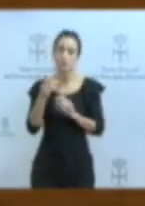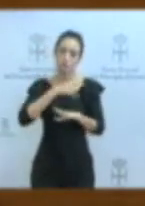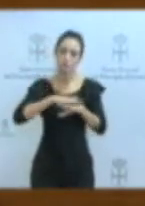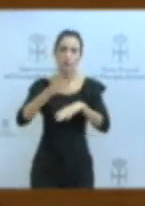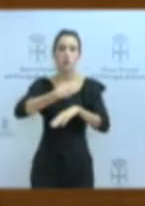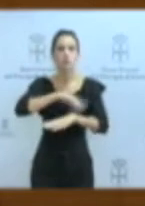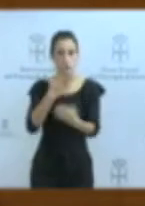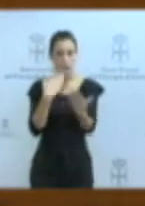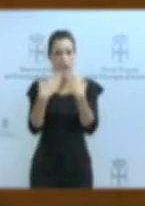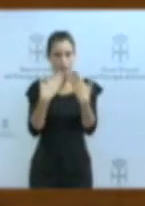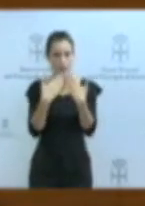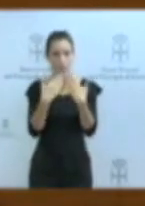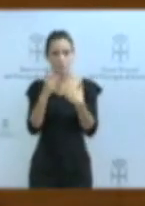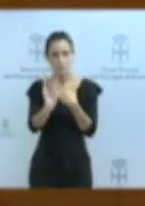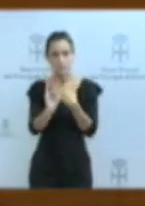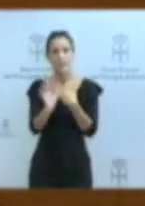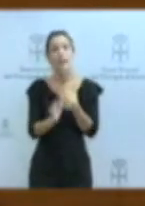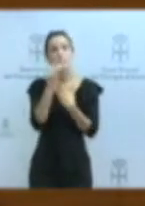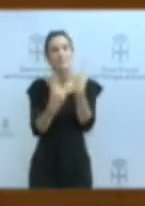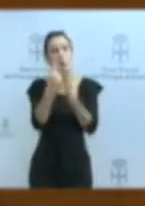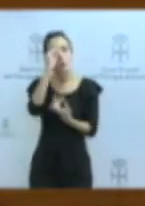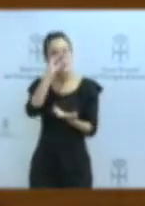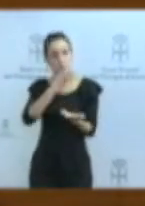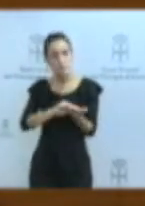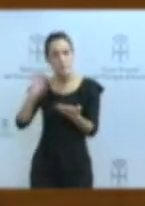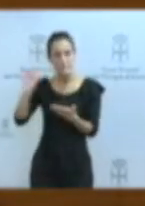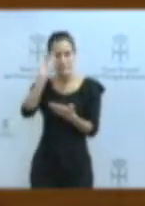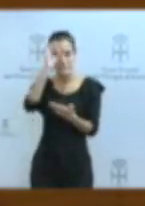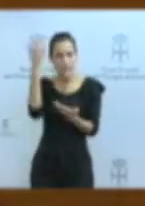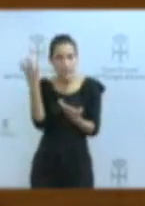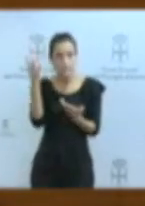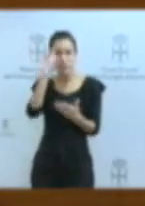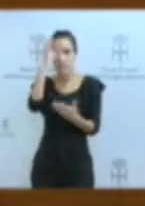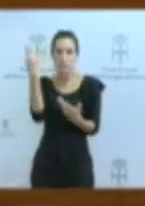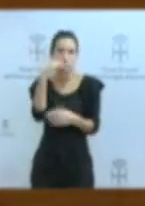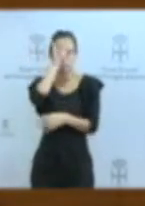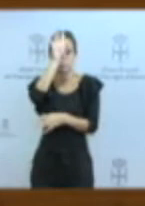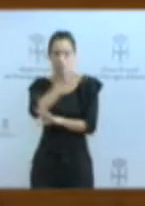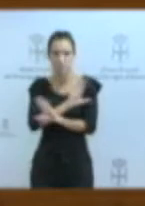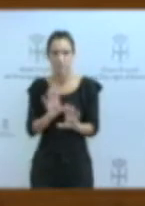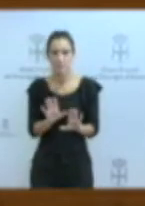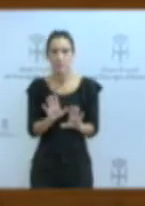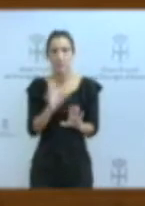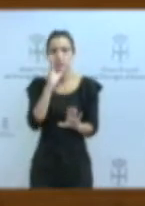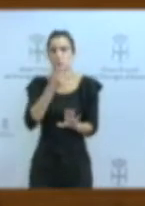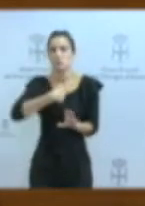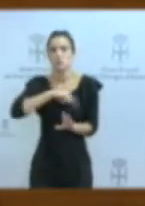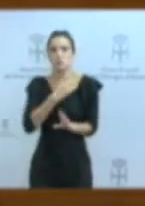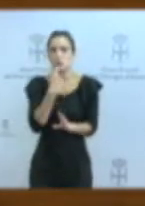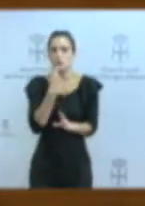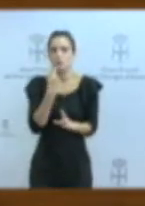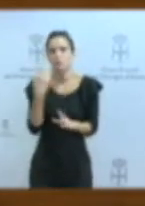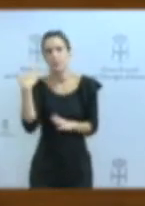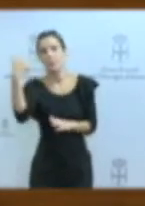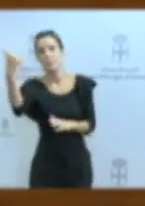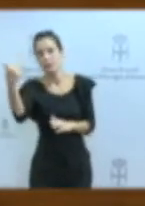hecho algunos planteamientos ciertamente insólitos, en el sentido de decir que nos habían llamado y que no habíamos contestado y